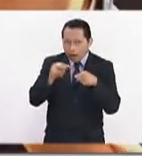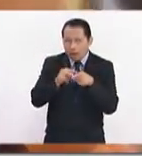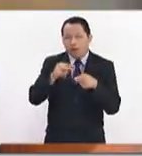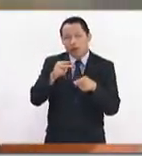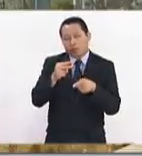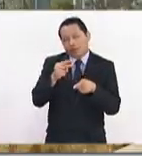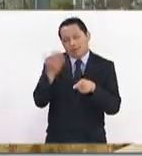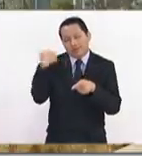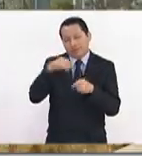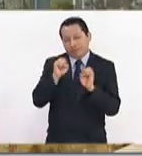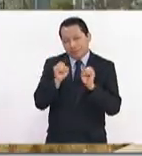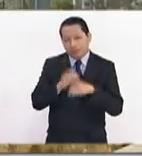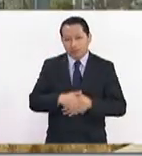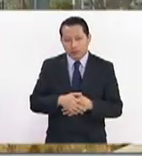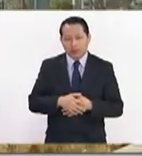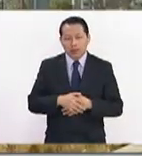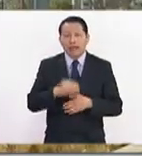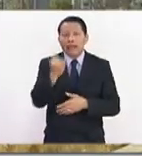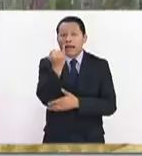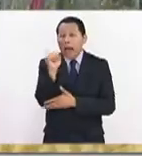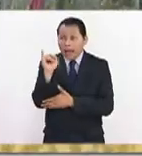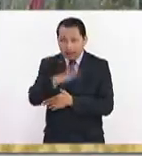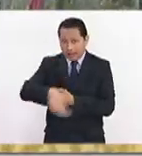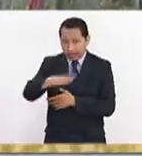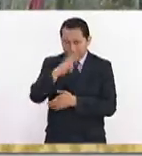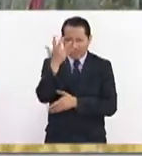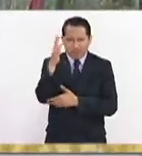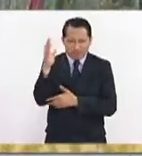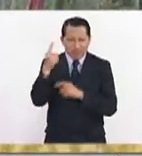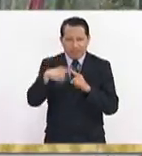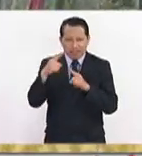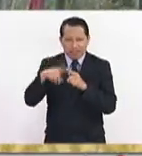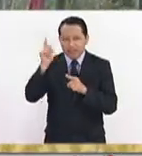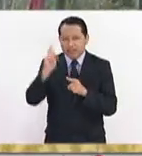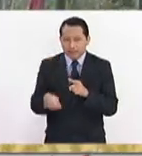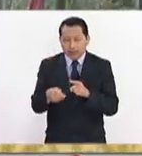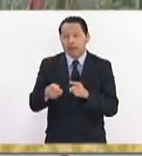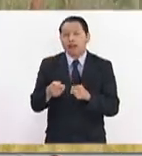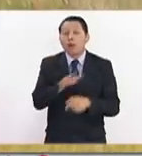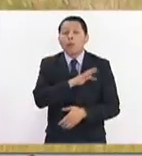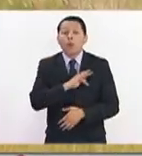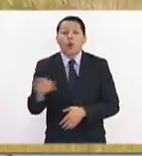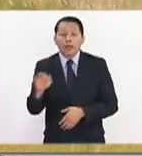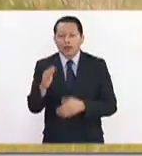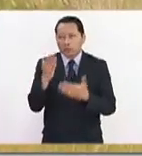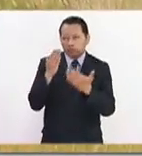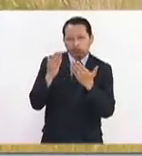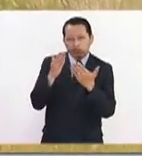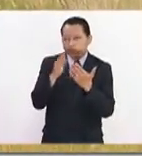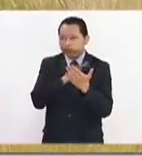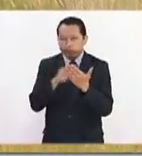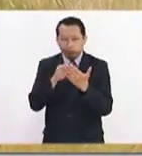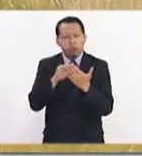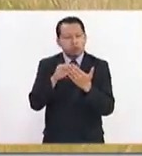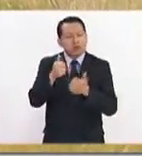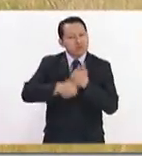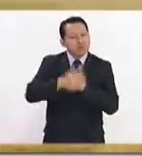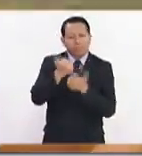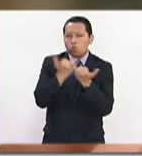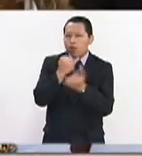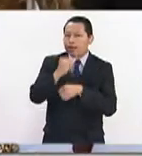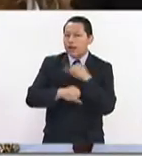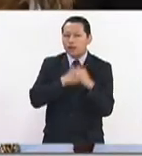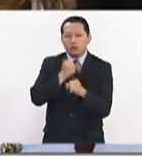características. Un jardín capitalino que, de acuerdo con autoridades y asistentes, puede competir con cualquier otro de talla